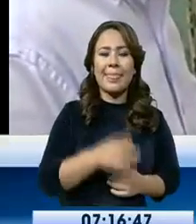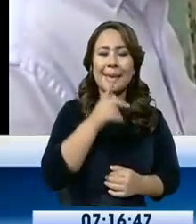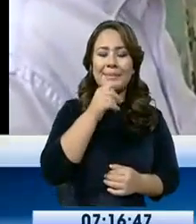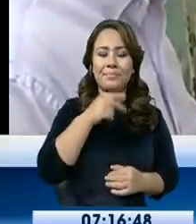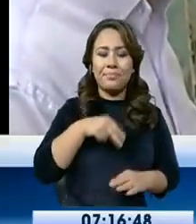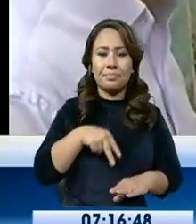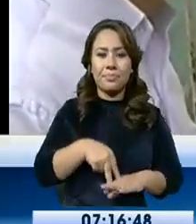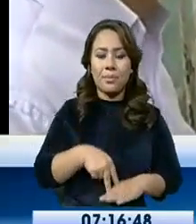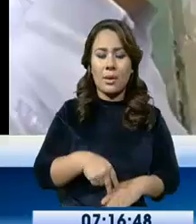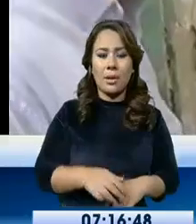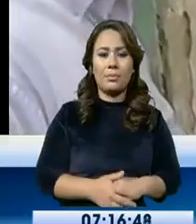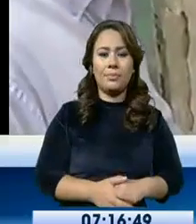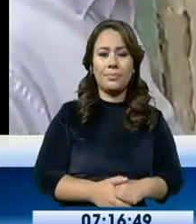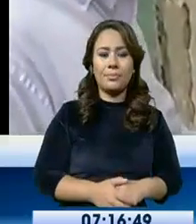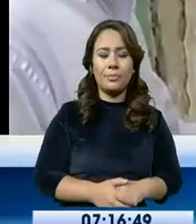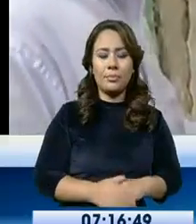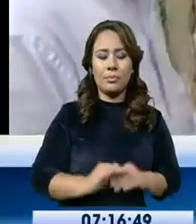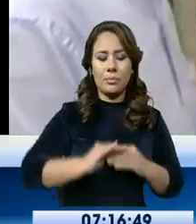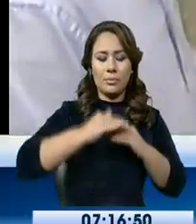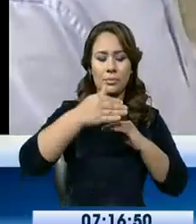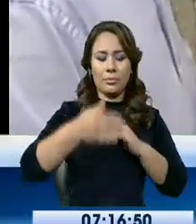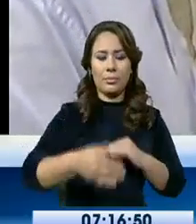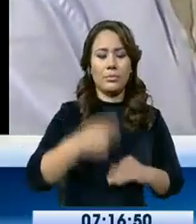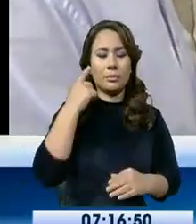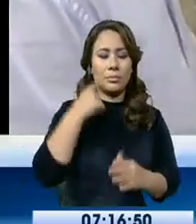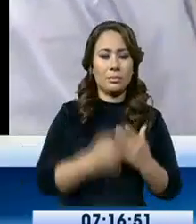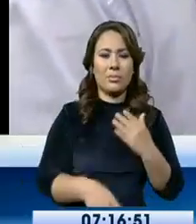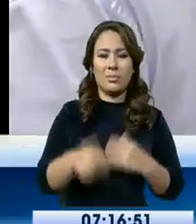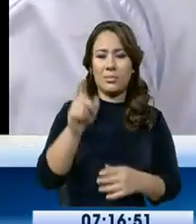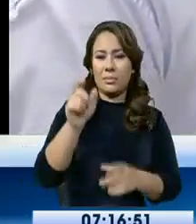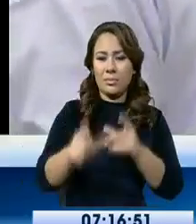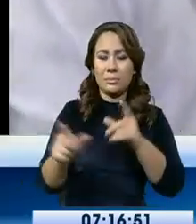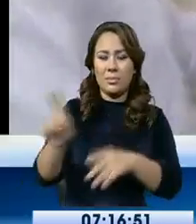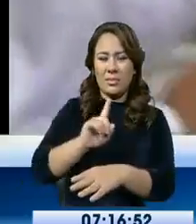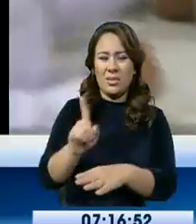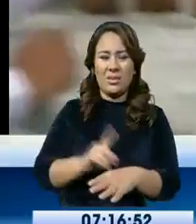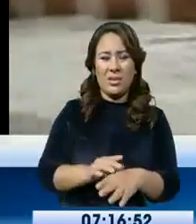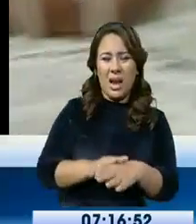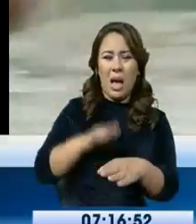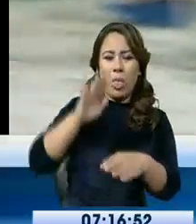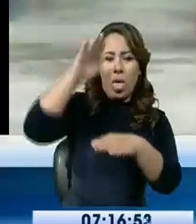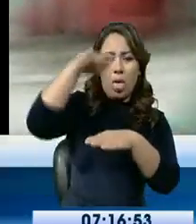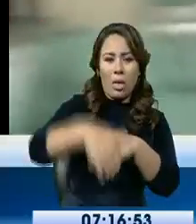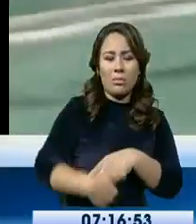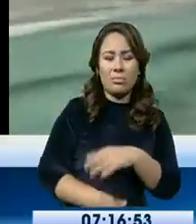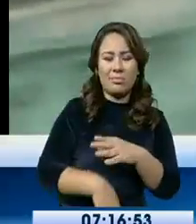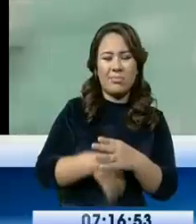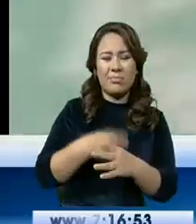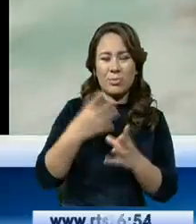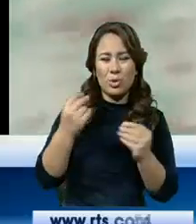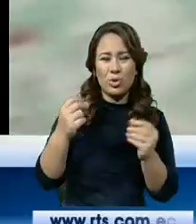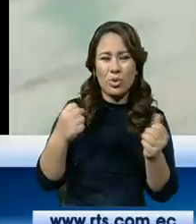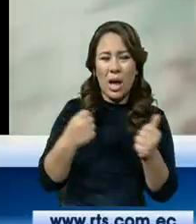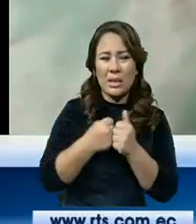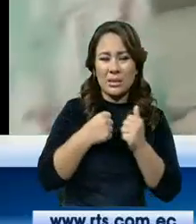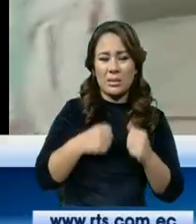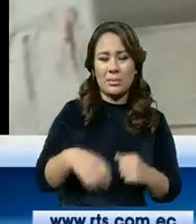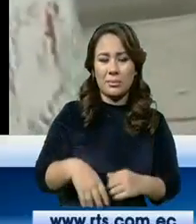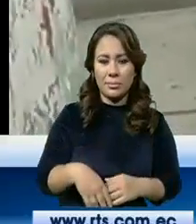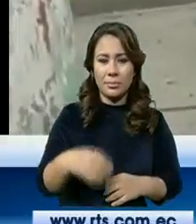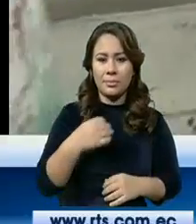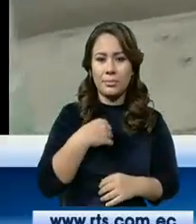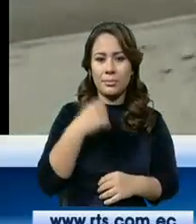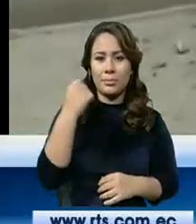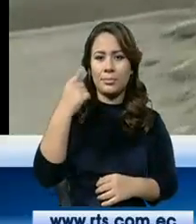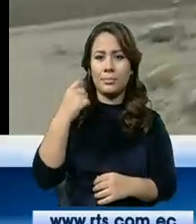vigilantes acostados, para que así pues en realidad pues pueda evitarse bastantes accidentes. Por lo que me doy cuenta, amigo, es que por